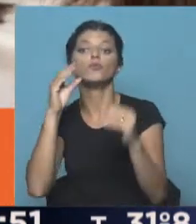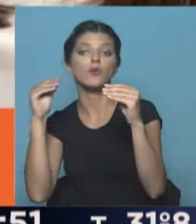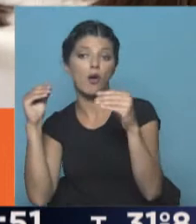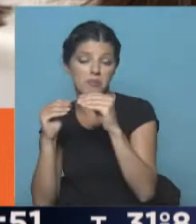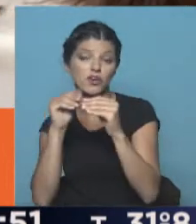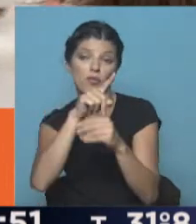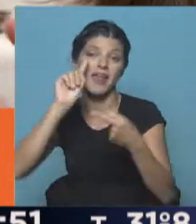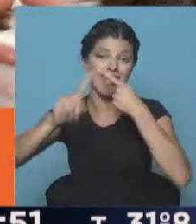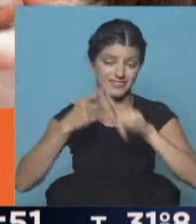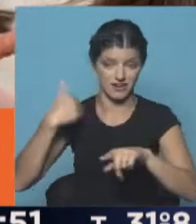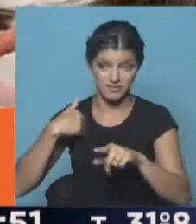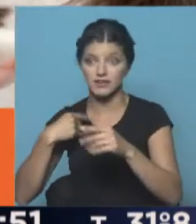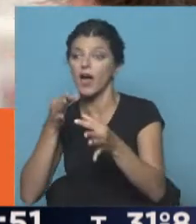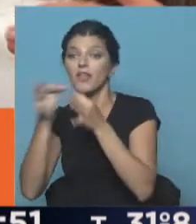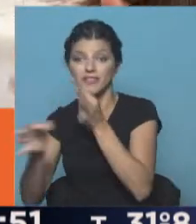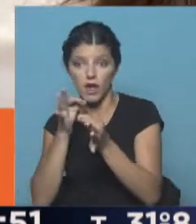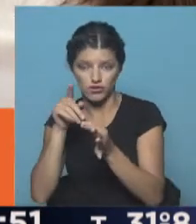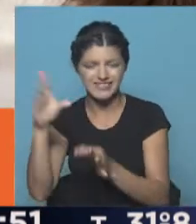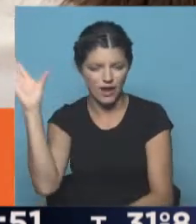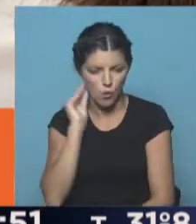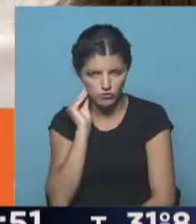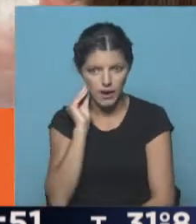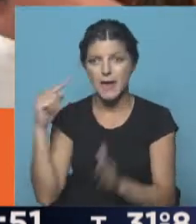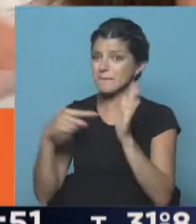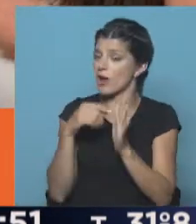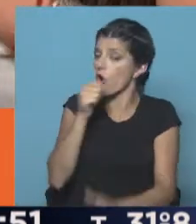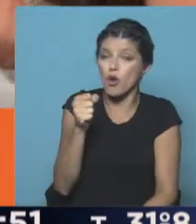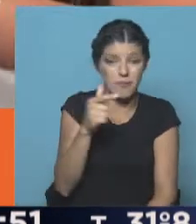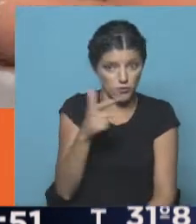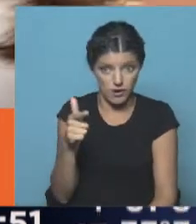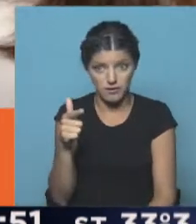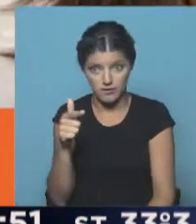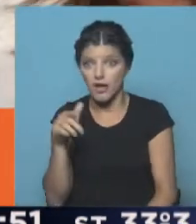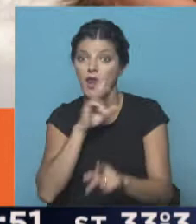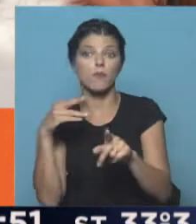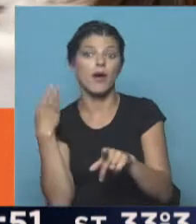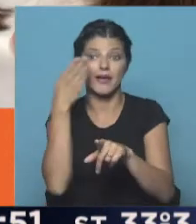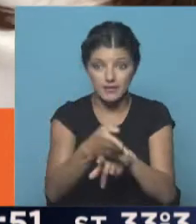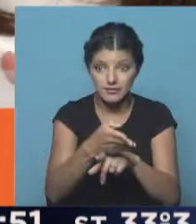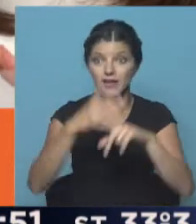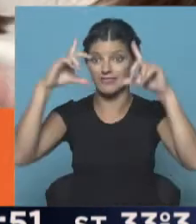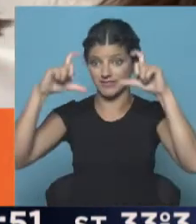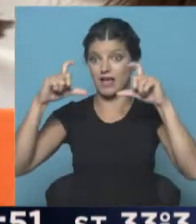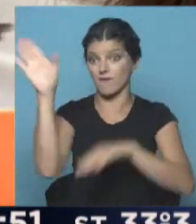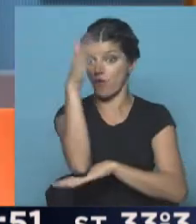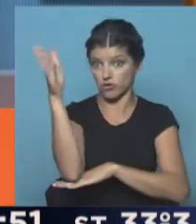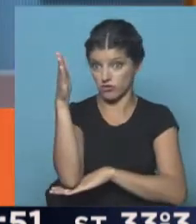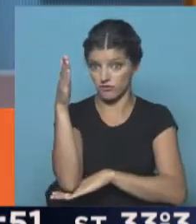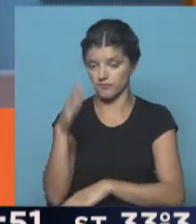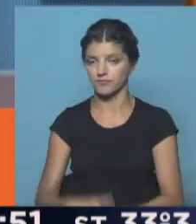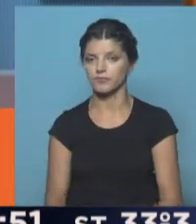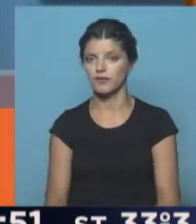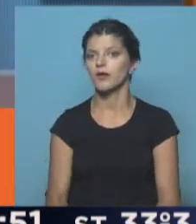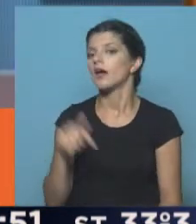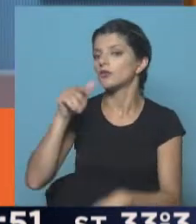escucha, pero no hay ningún golpe. Ahora, hay una situación física, entra, saca la foto y están las banderas y el sillón vacío. Esto es como la descripción